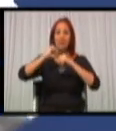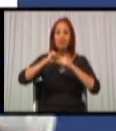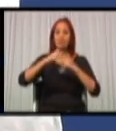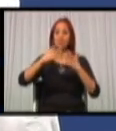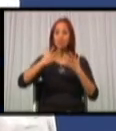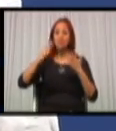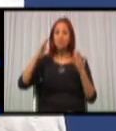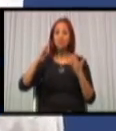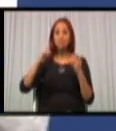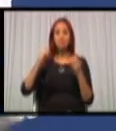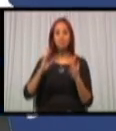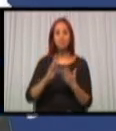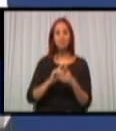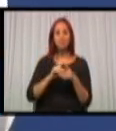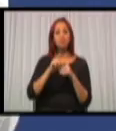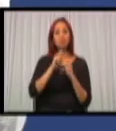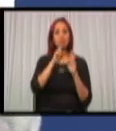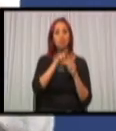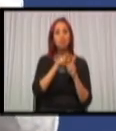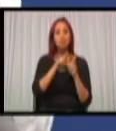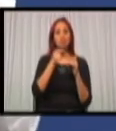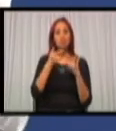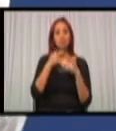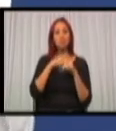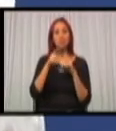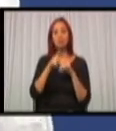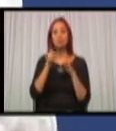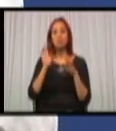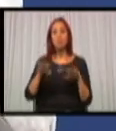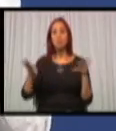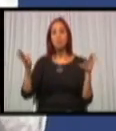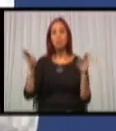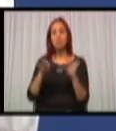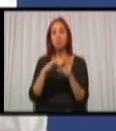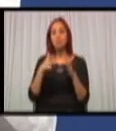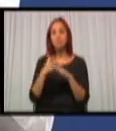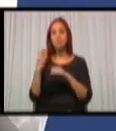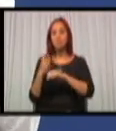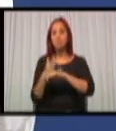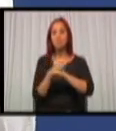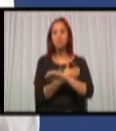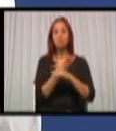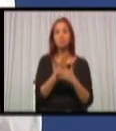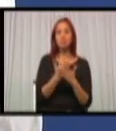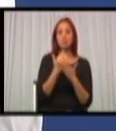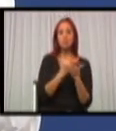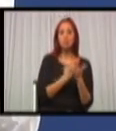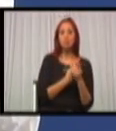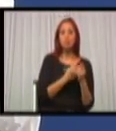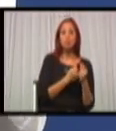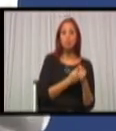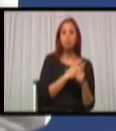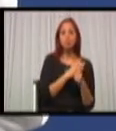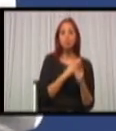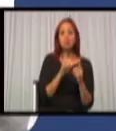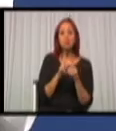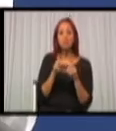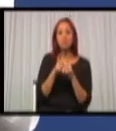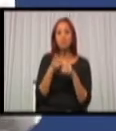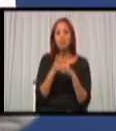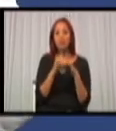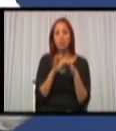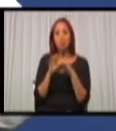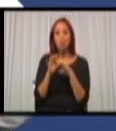y gastamos menos, los resultados se van a dar. Pero es importantísimo mejorar la recaudación de impuestos y la